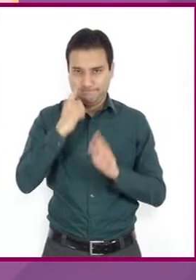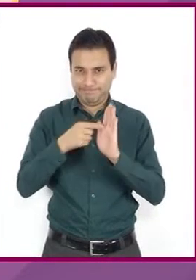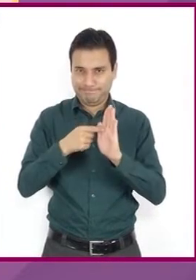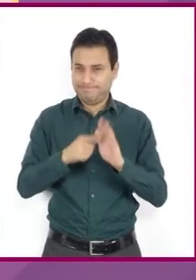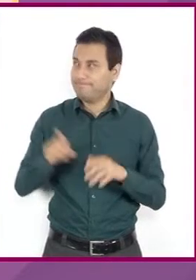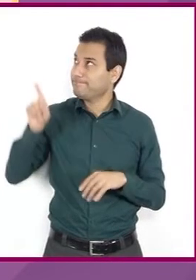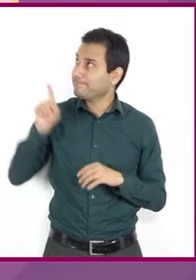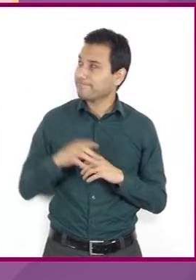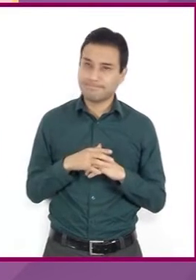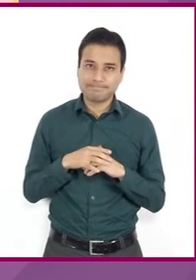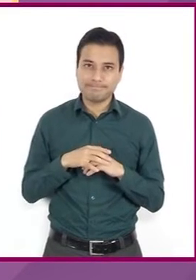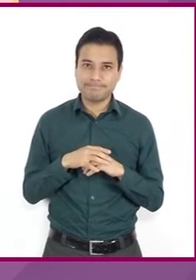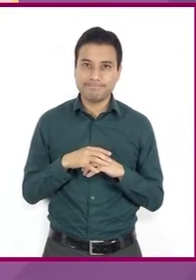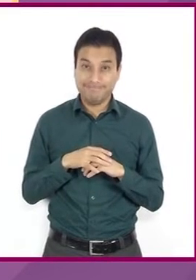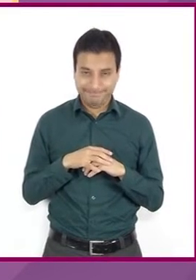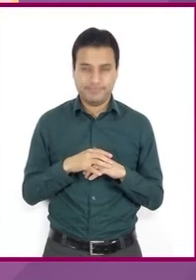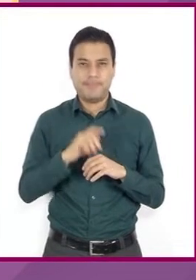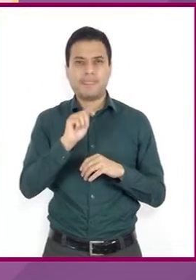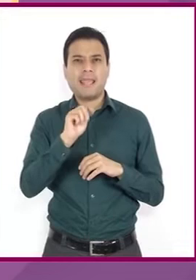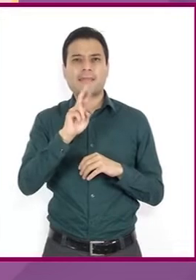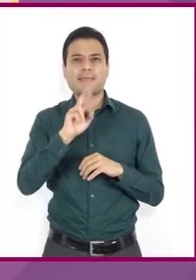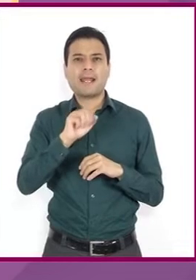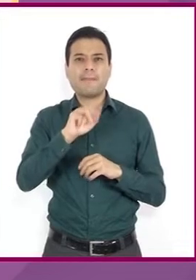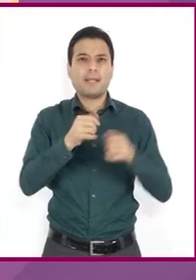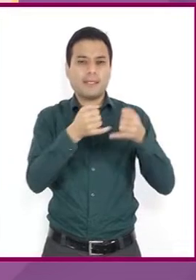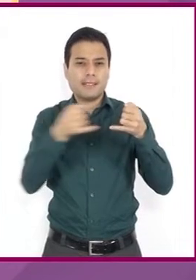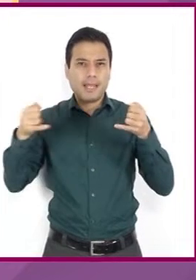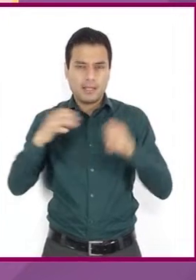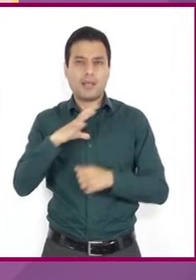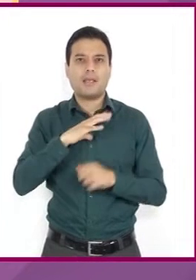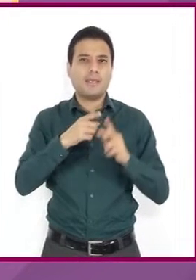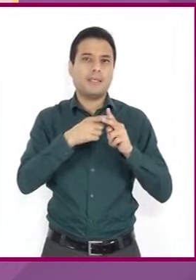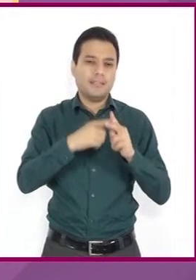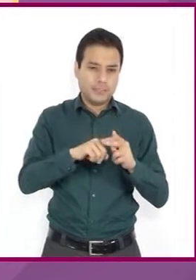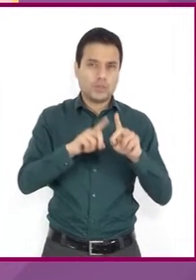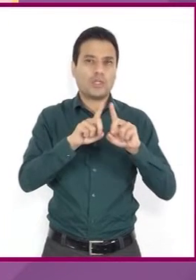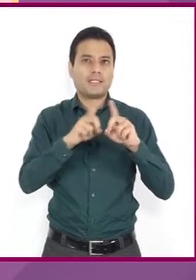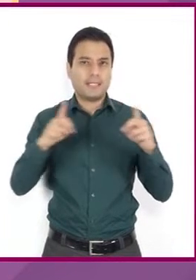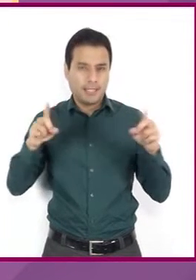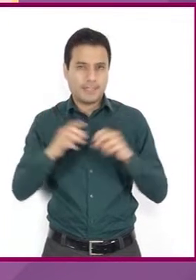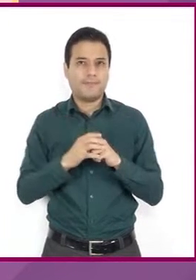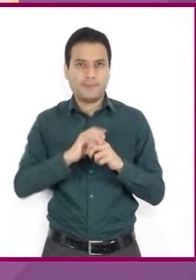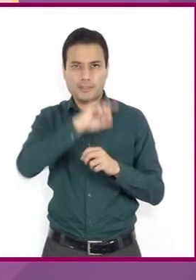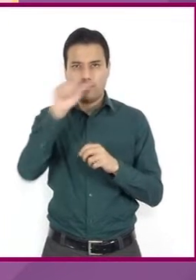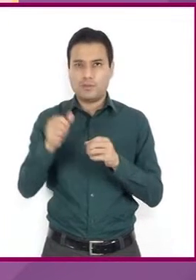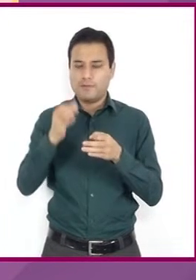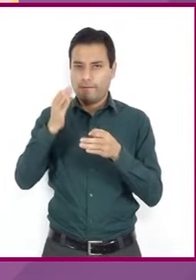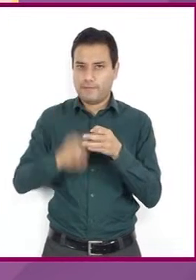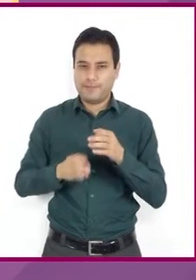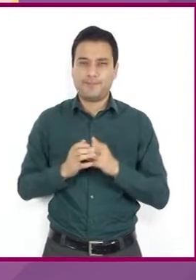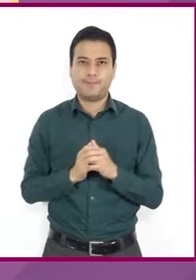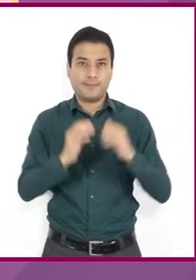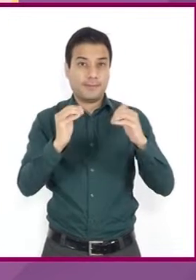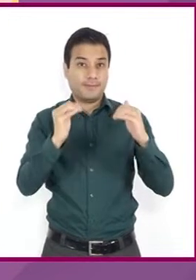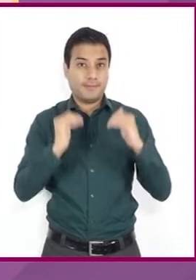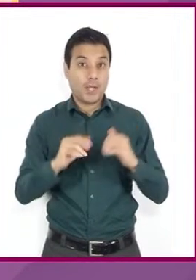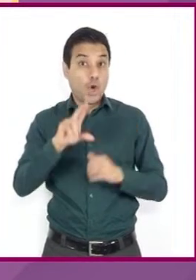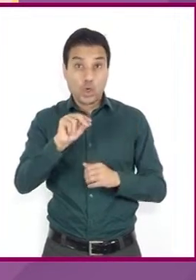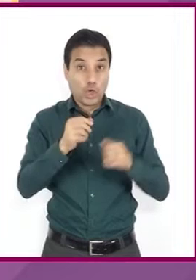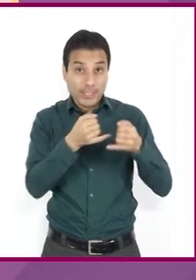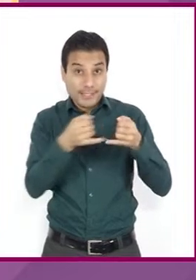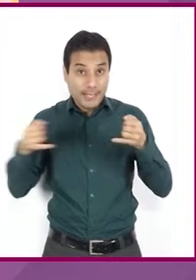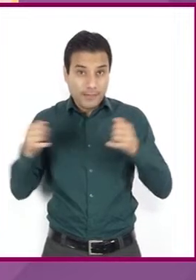La secuencia en la trama lineal lleva un inicio, desarrollo y desenlace. En la no lineal,